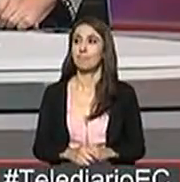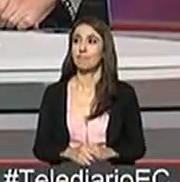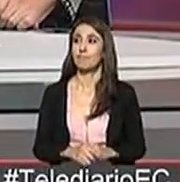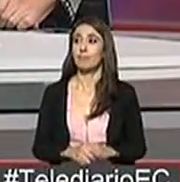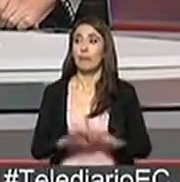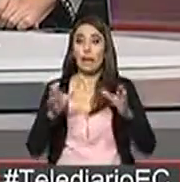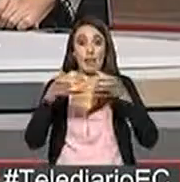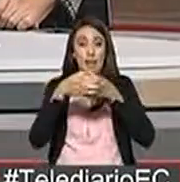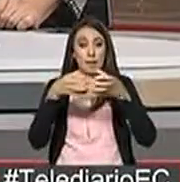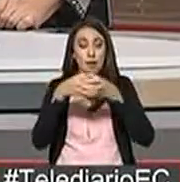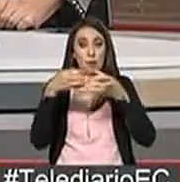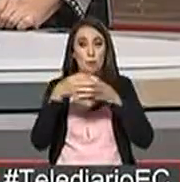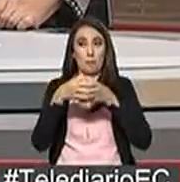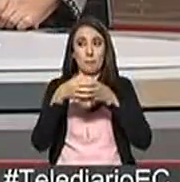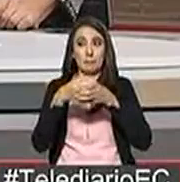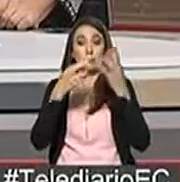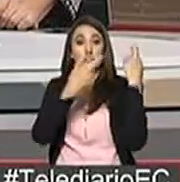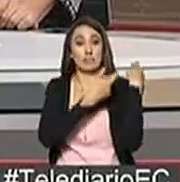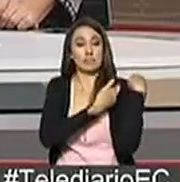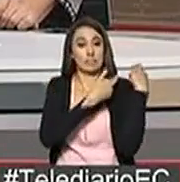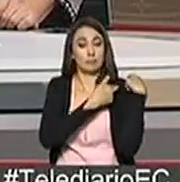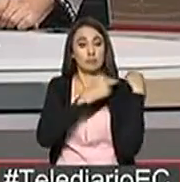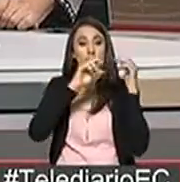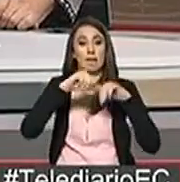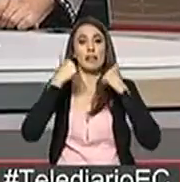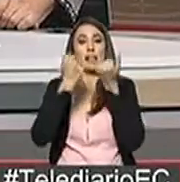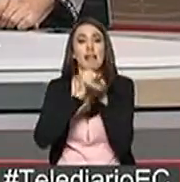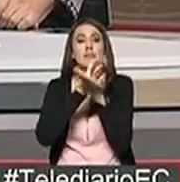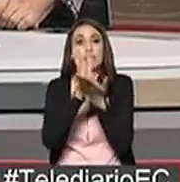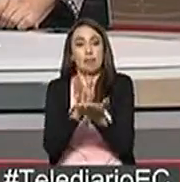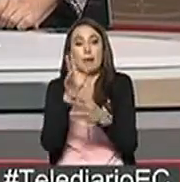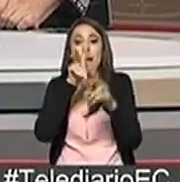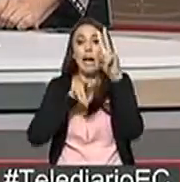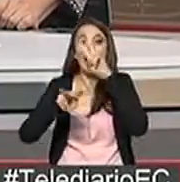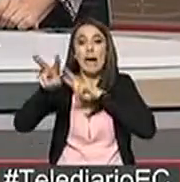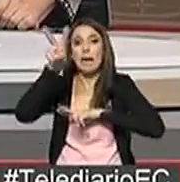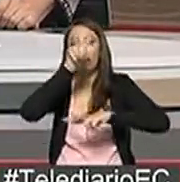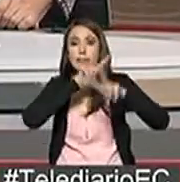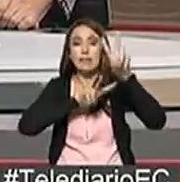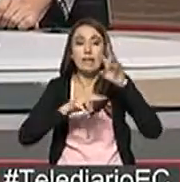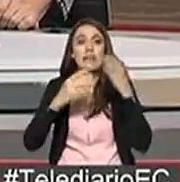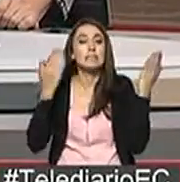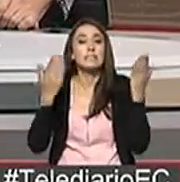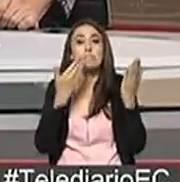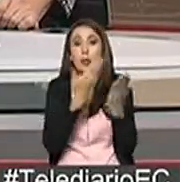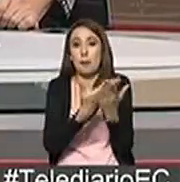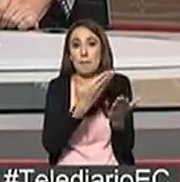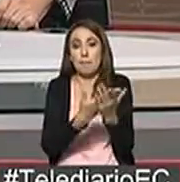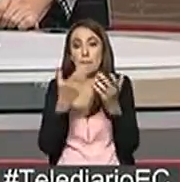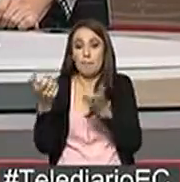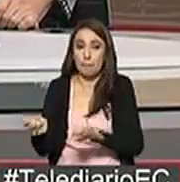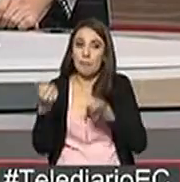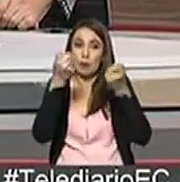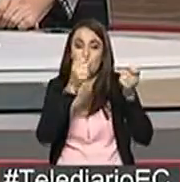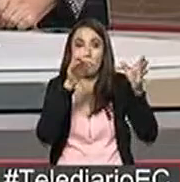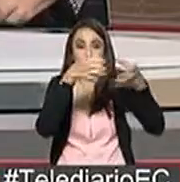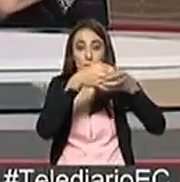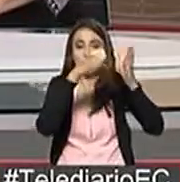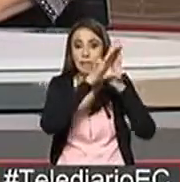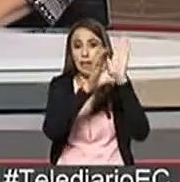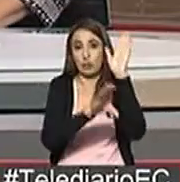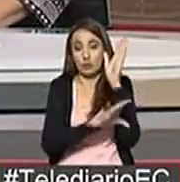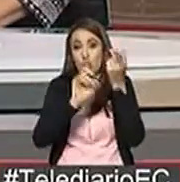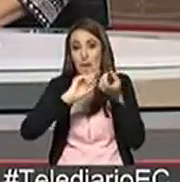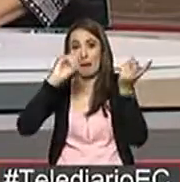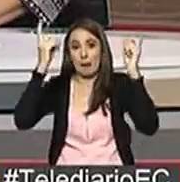La Comisión de Enmiendas de la Asamblea Nacional avanza con el análisis de las propuestas para modificar la Constitución.